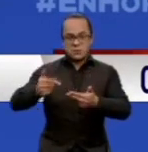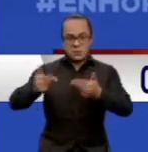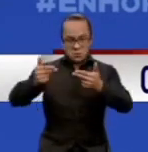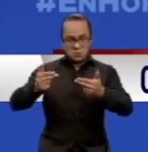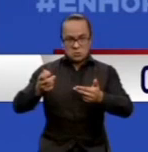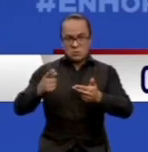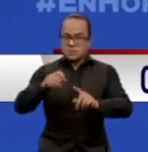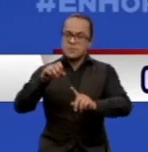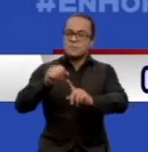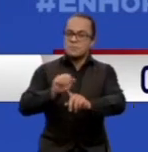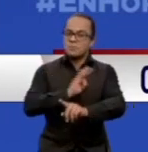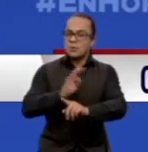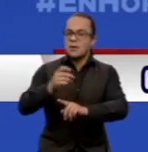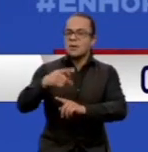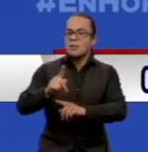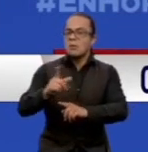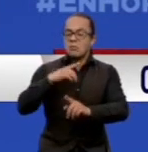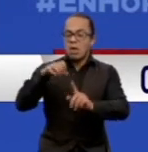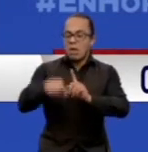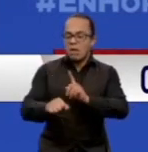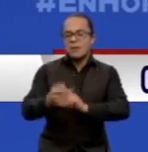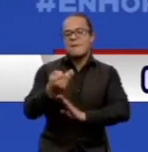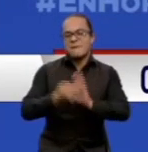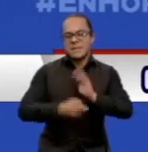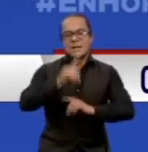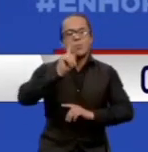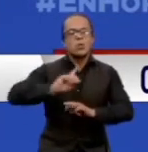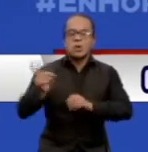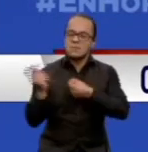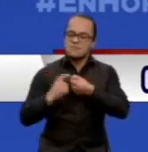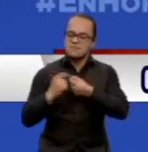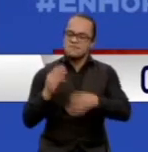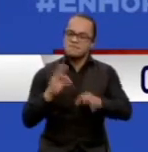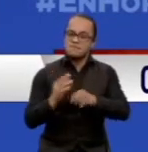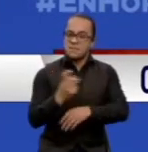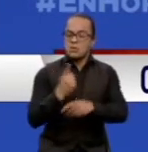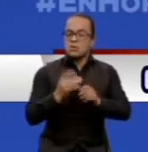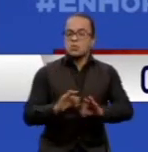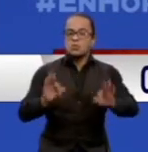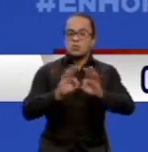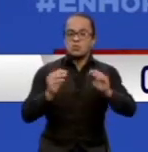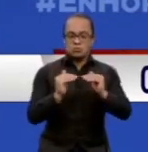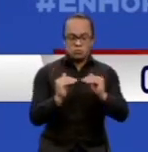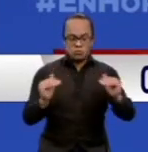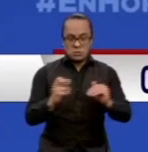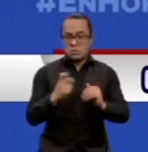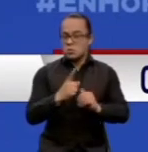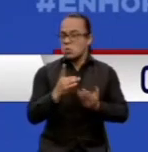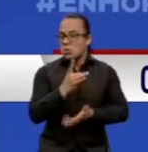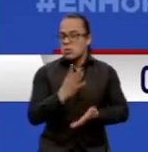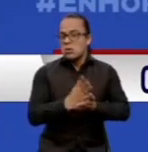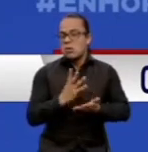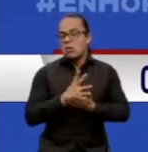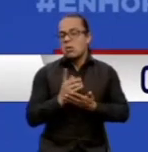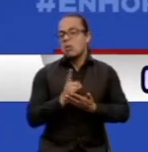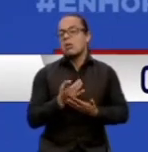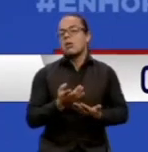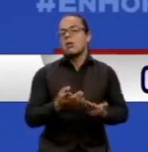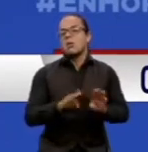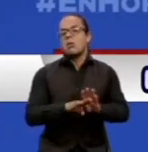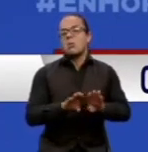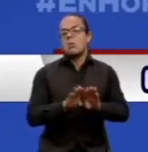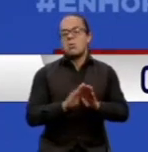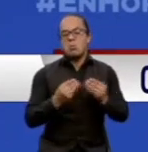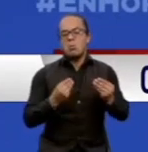llegar, es que te falta talento femenino. Entonces, el tema del balance no es que le hagas el favor a la mujer. Esta es la decisión